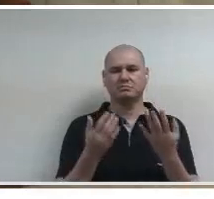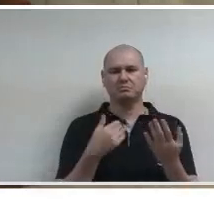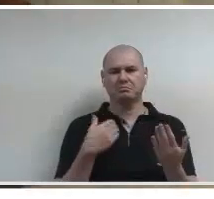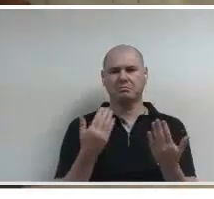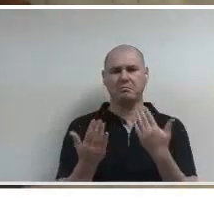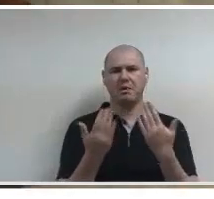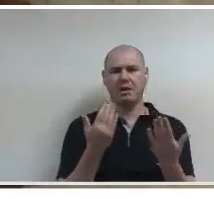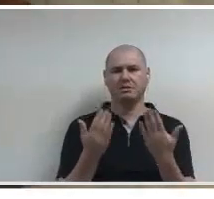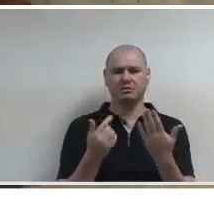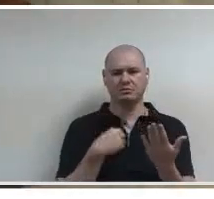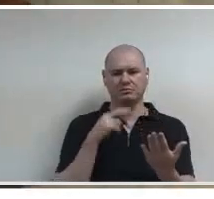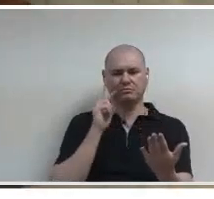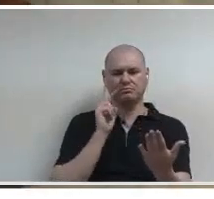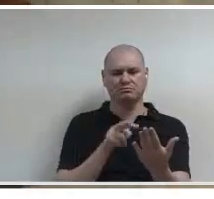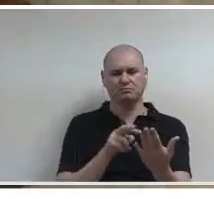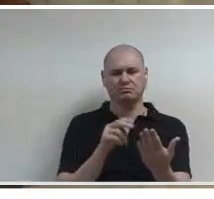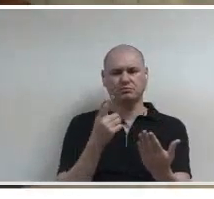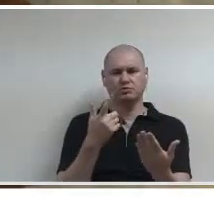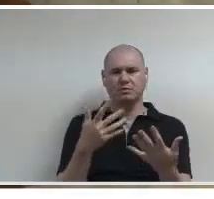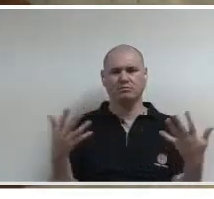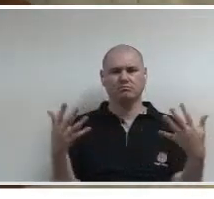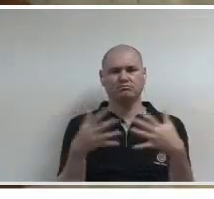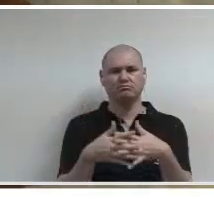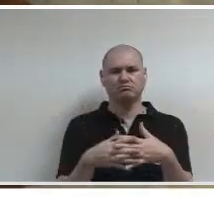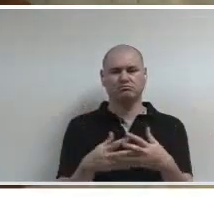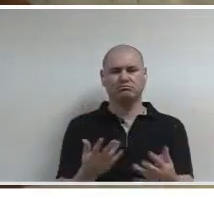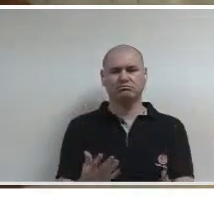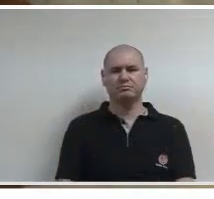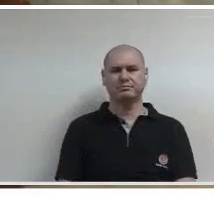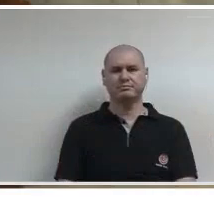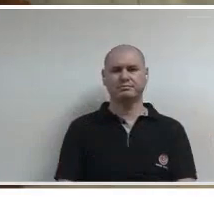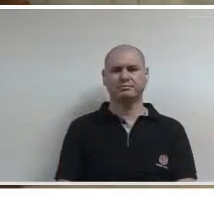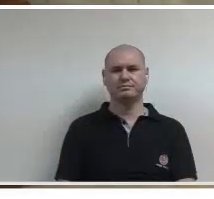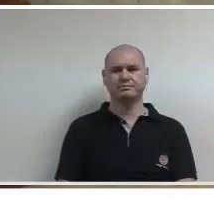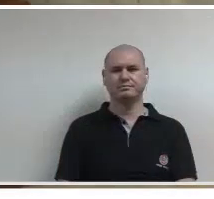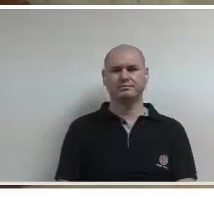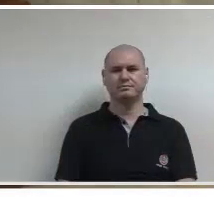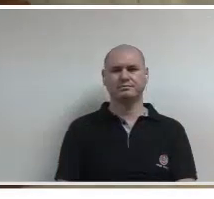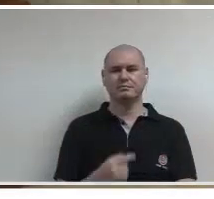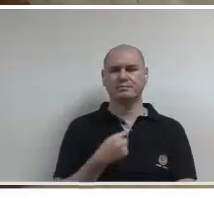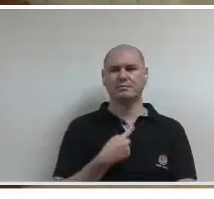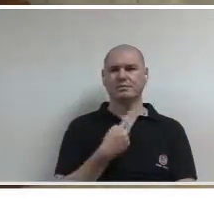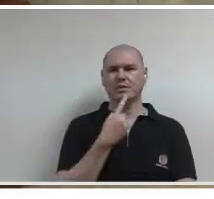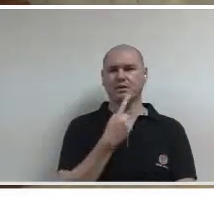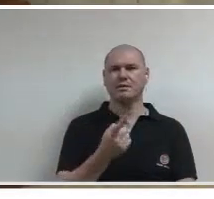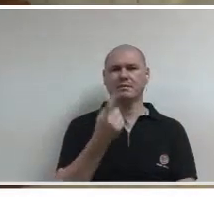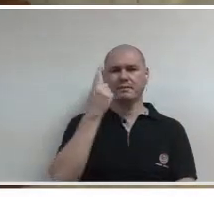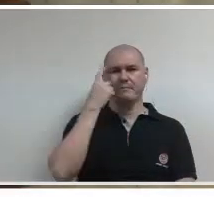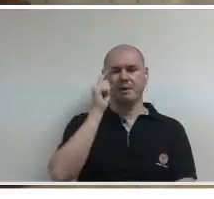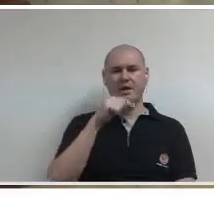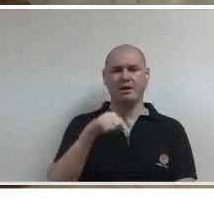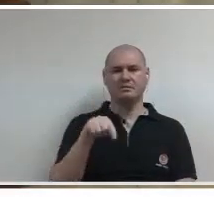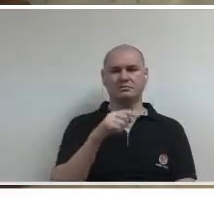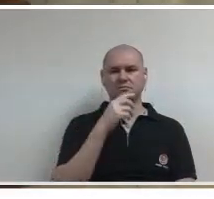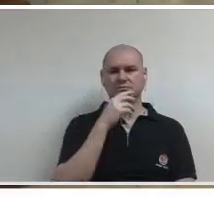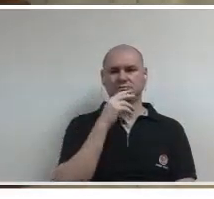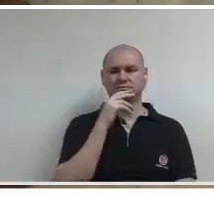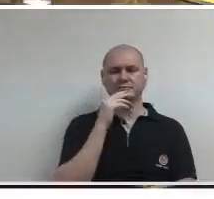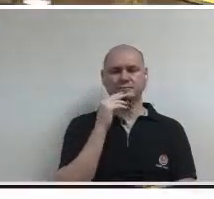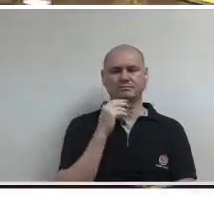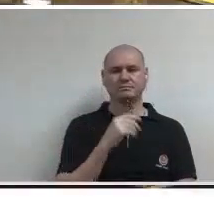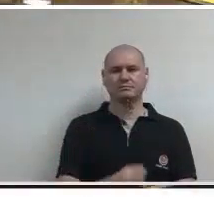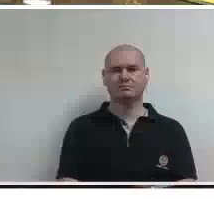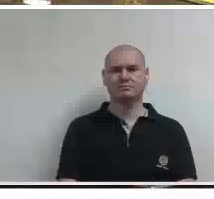veo esa. A esa ramo seco, a. No hay por ahí, ¿no? Cuba, tío, oye, Urucabaña, ¿debe?